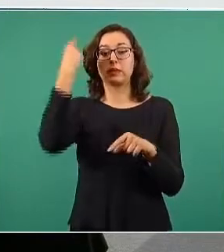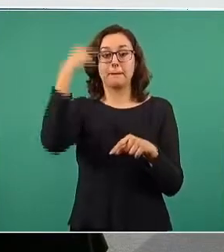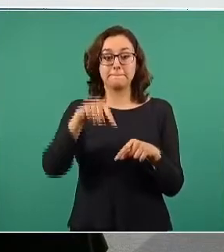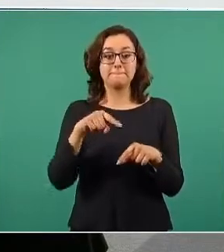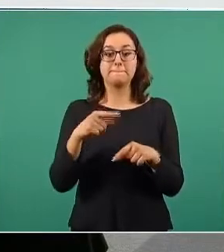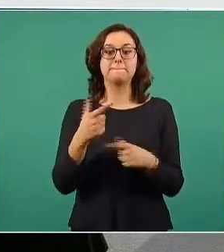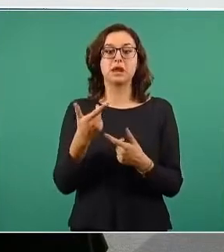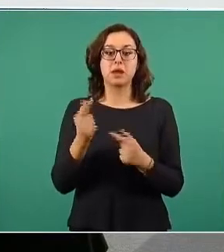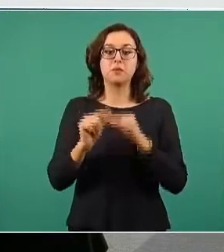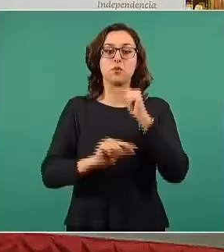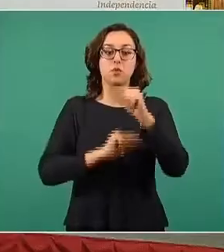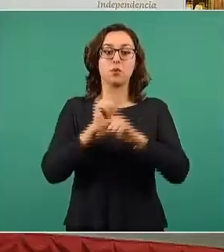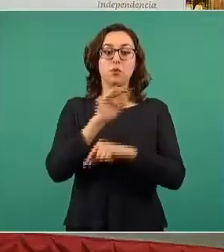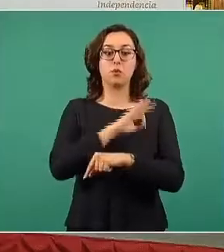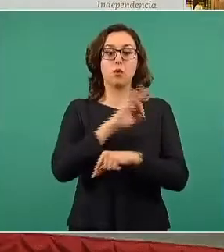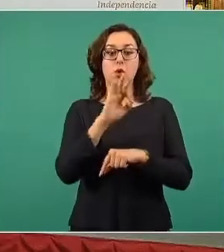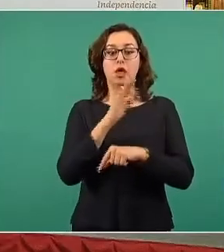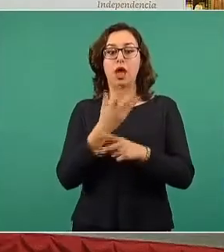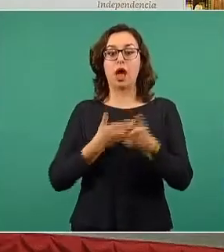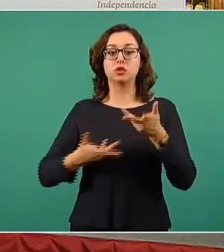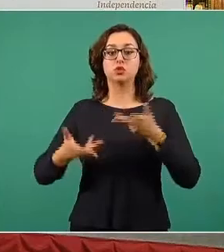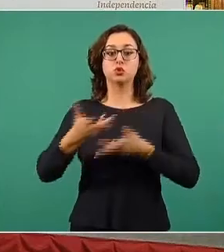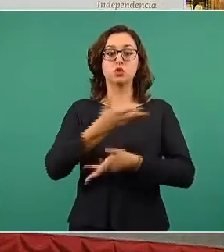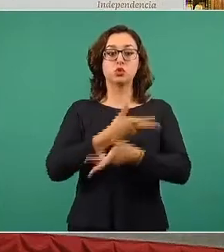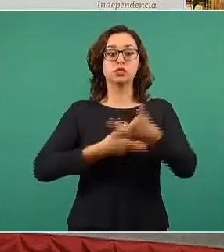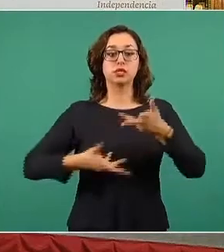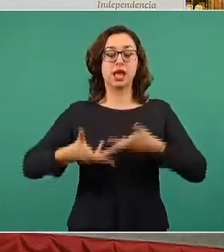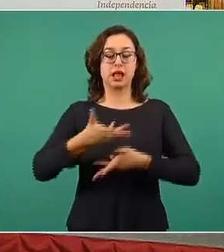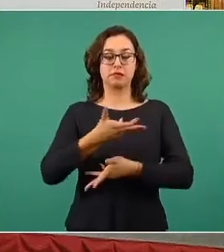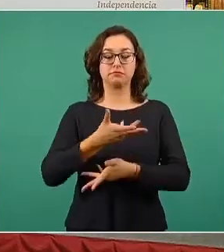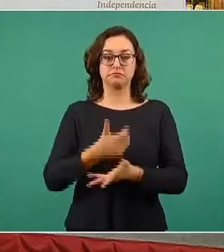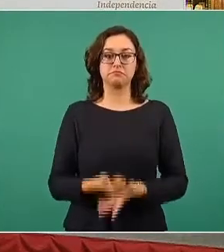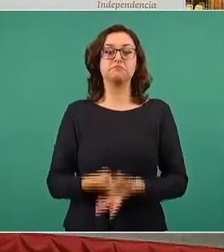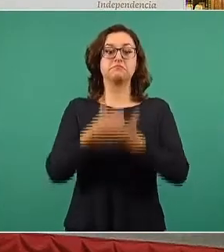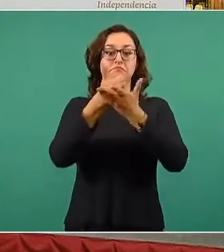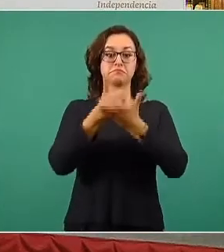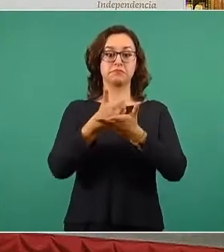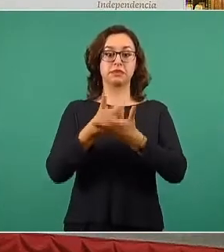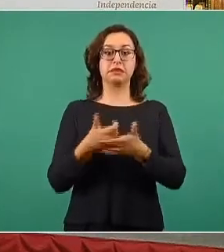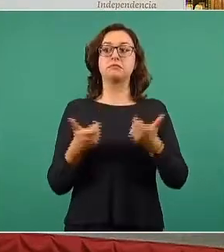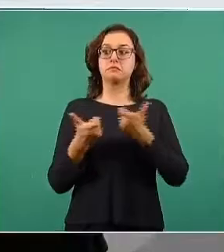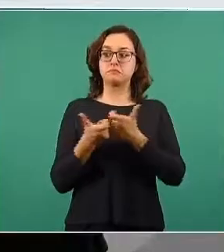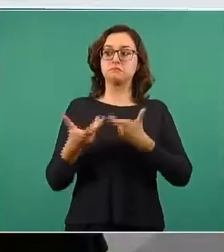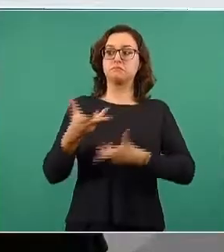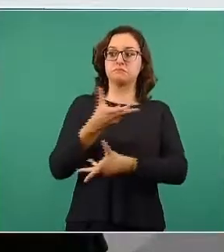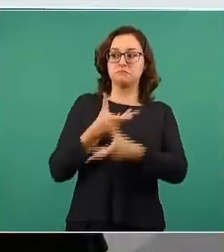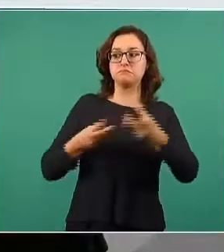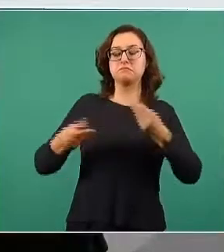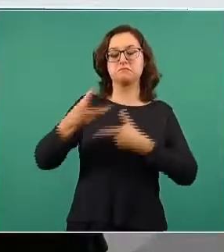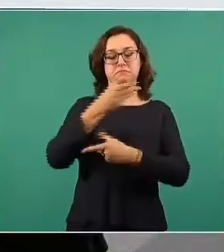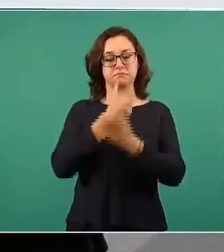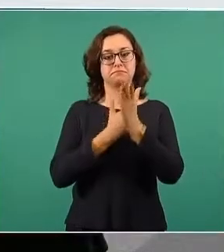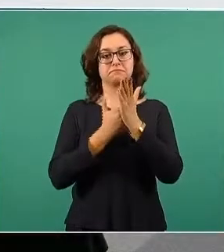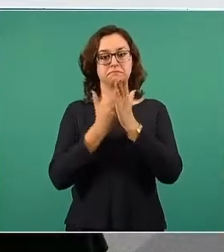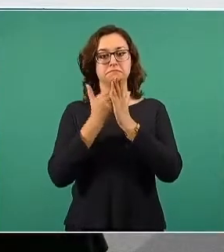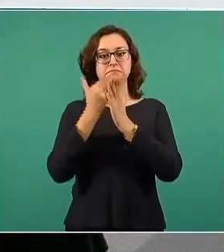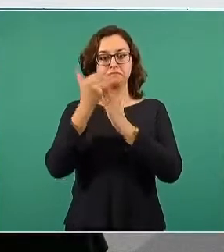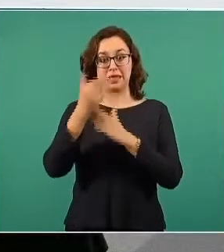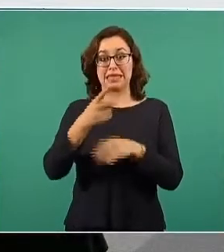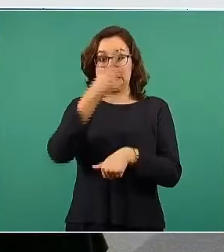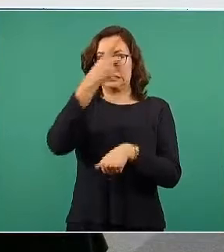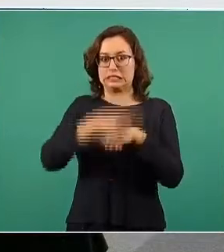la vida social y que no haya un daño social, un daño en términos socioeconómicos a las